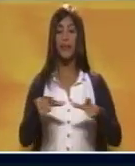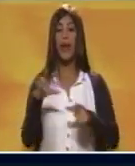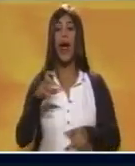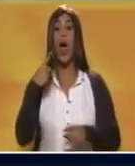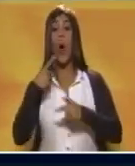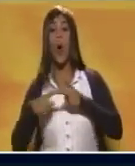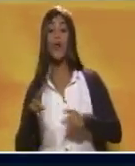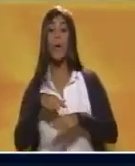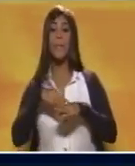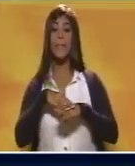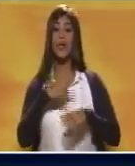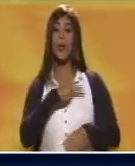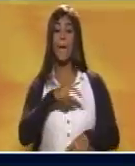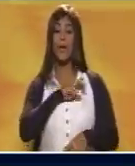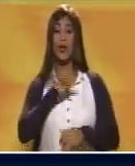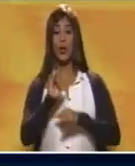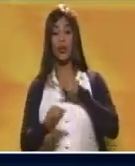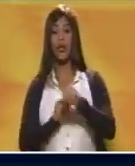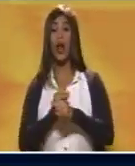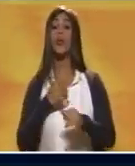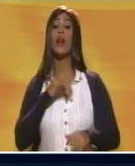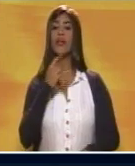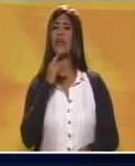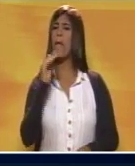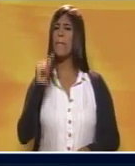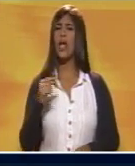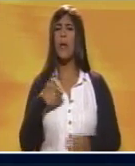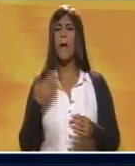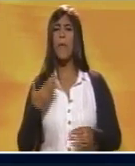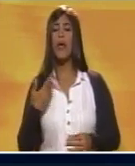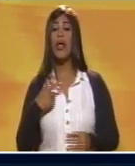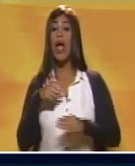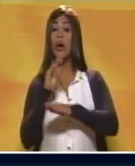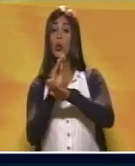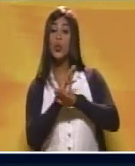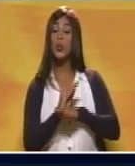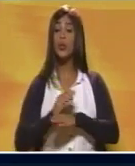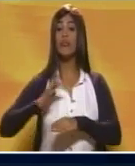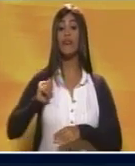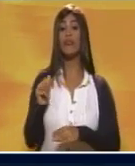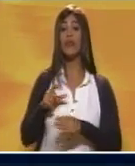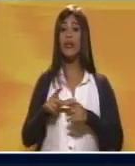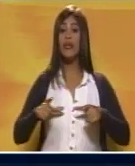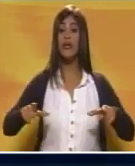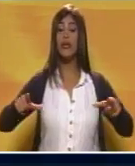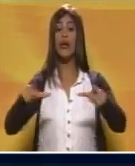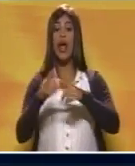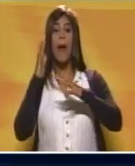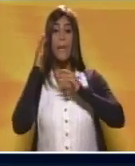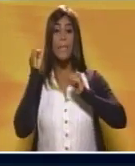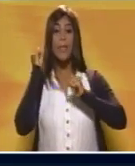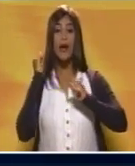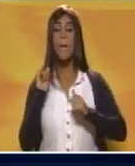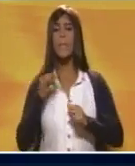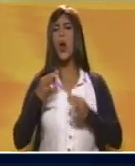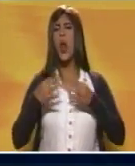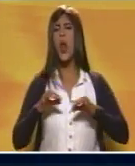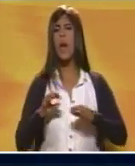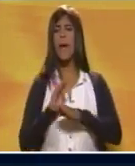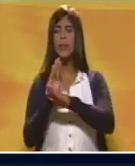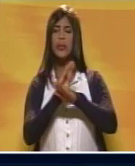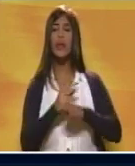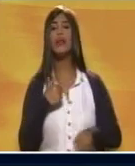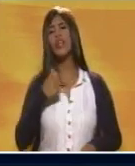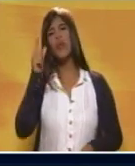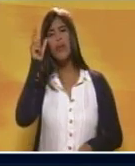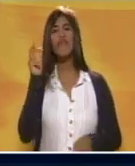español de Asuntos Exteriores restó importancia a la presencia de fuerzas de seguridad en los alrededores de la embajada. Consideró que es normal y